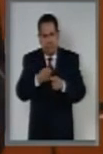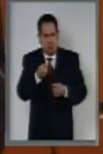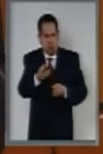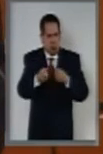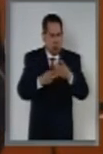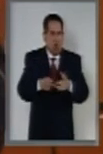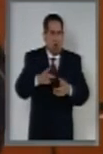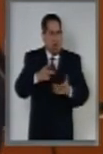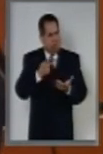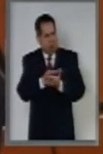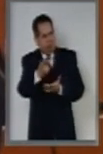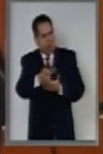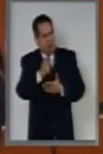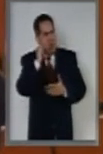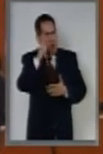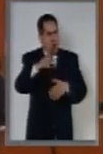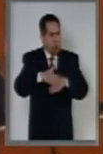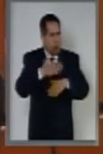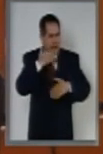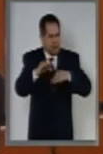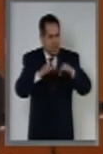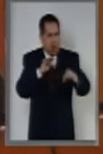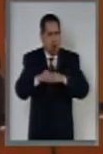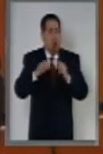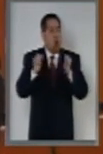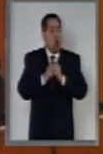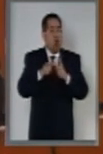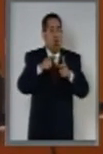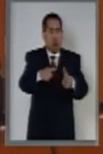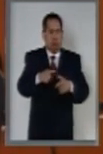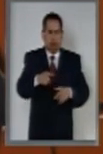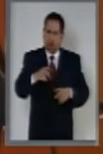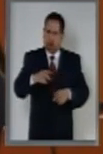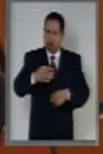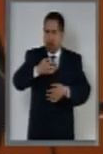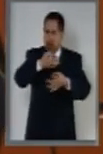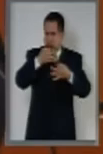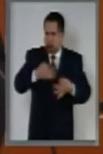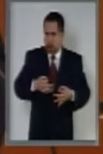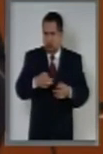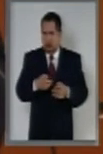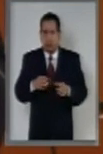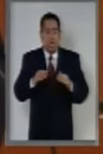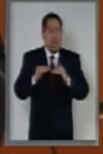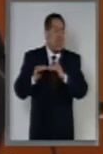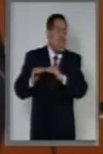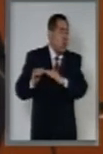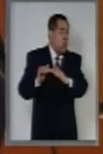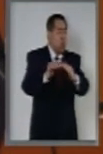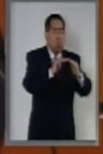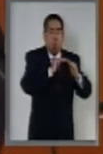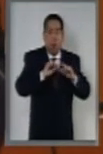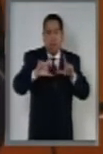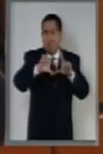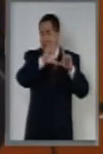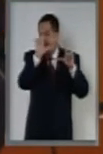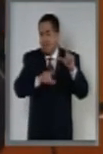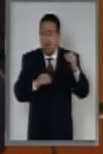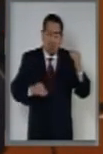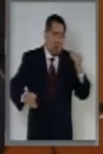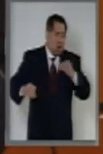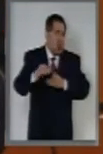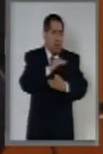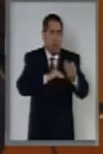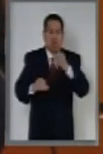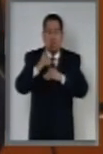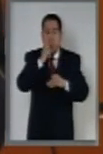y recompensas, así como el régimen disciplinario, será homogéneo en las policías